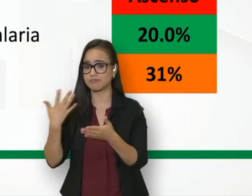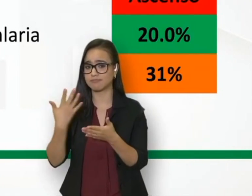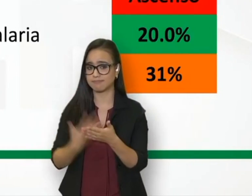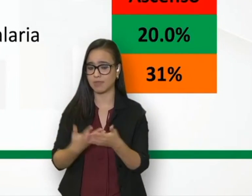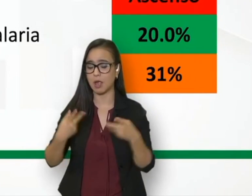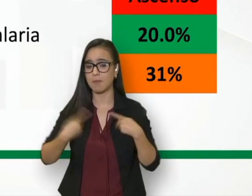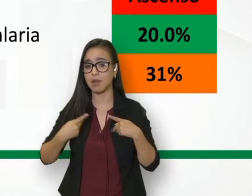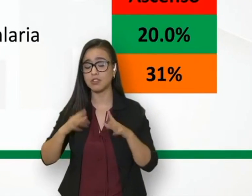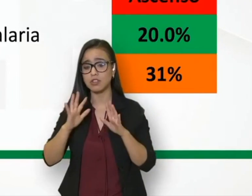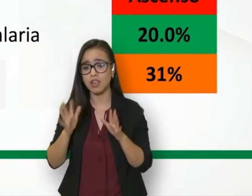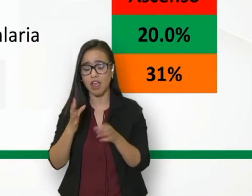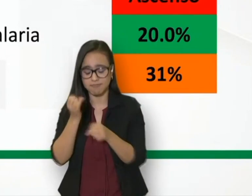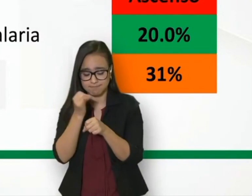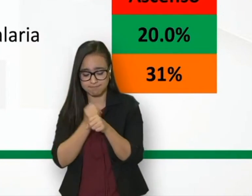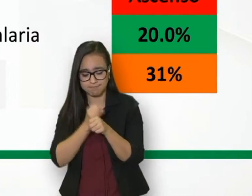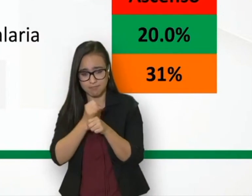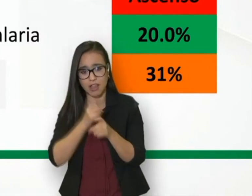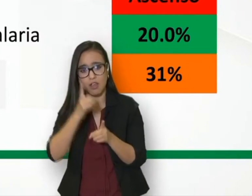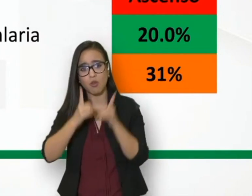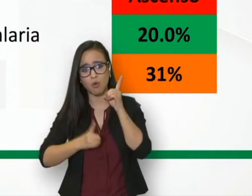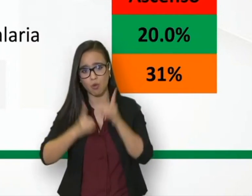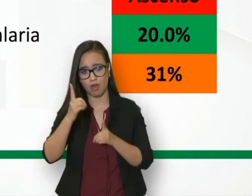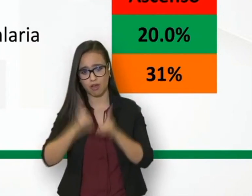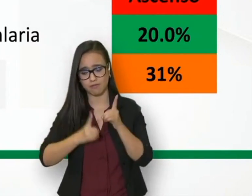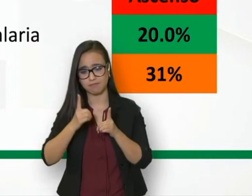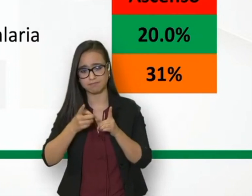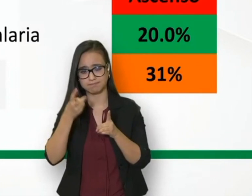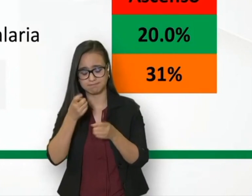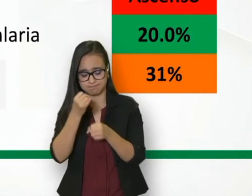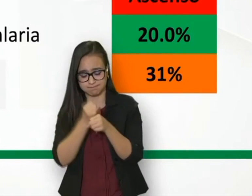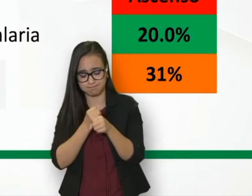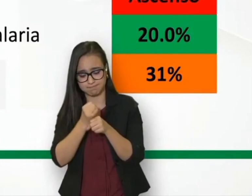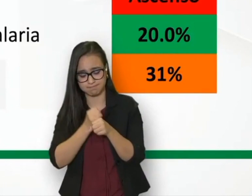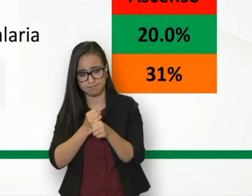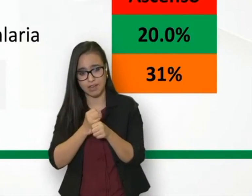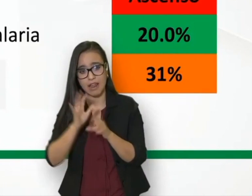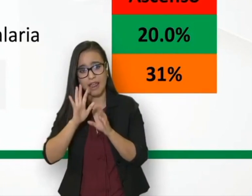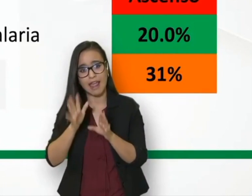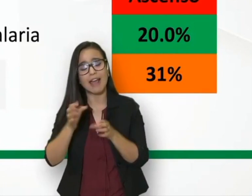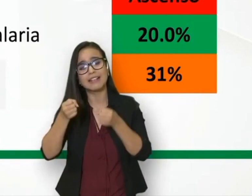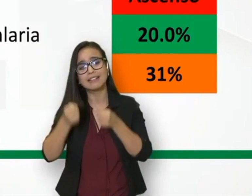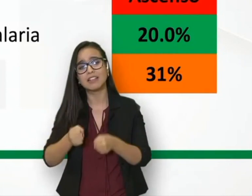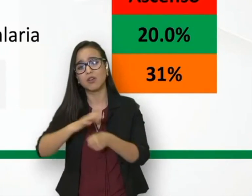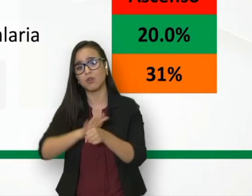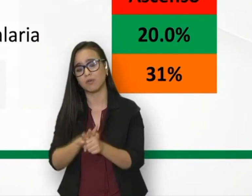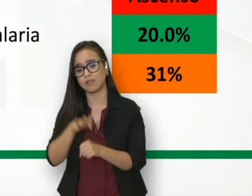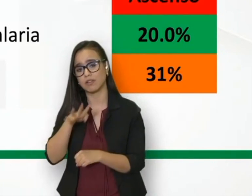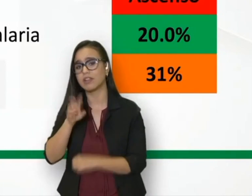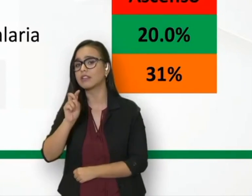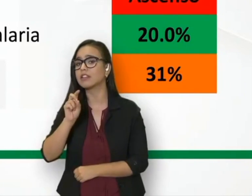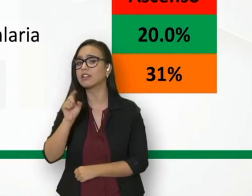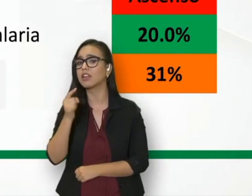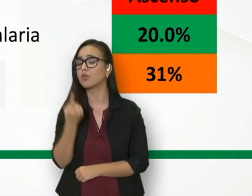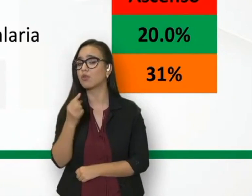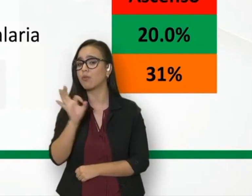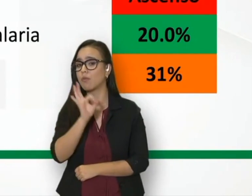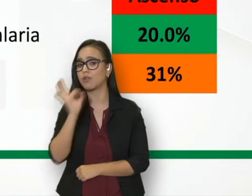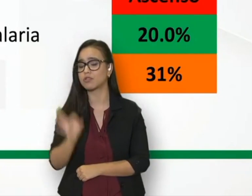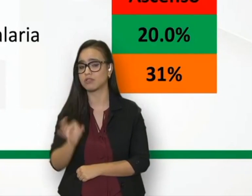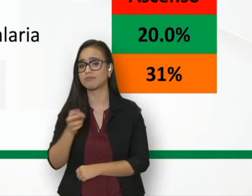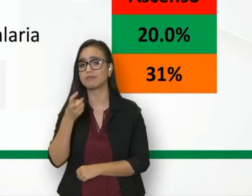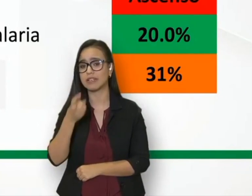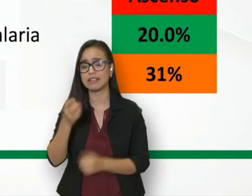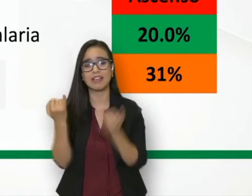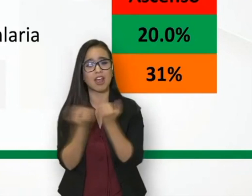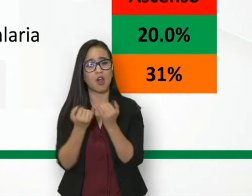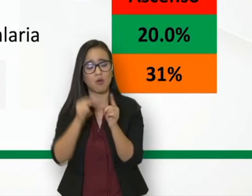que hemos estado investigando y que obviamente han resultado positivos con un 31% con un incremento